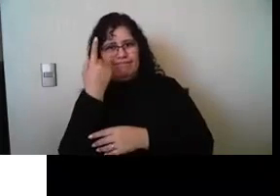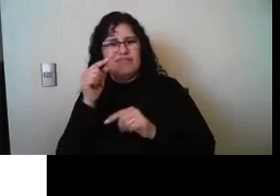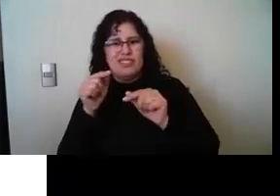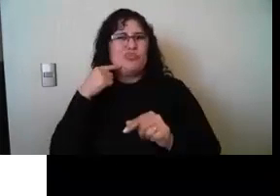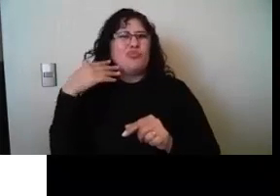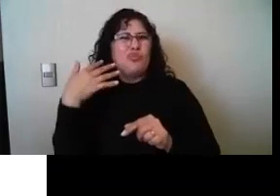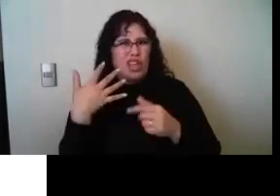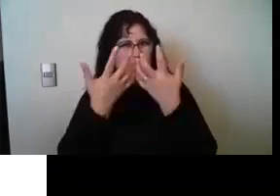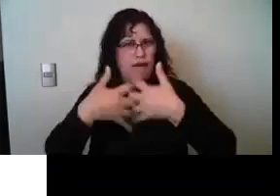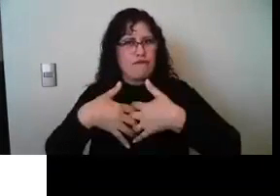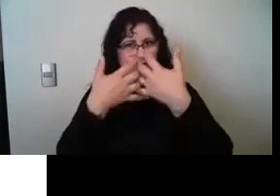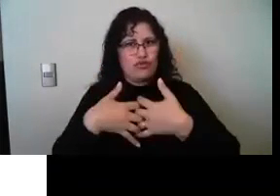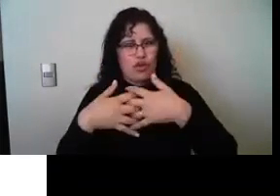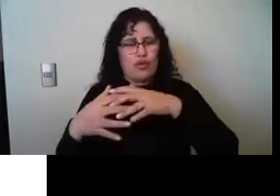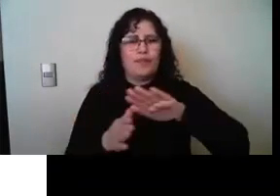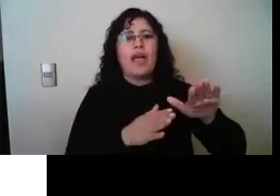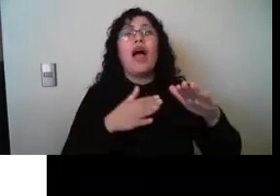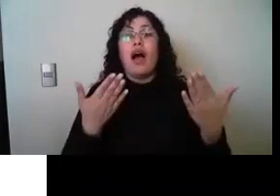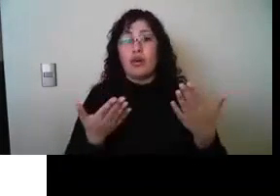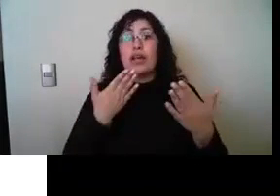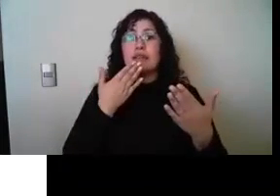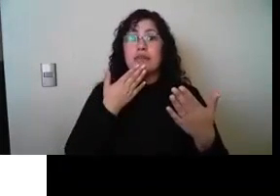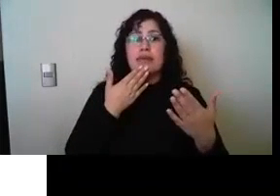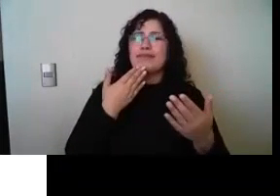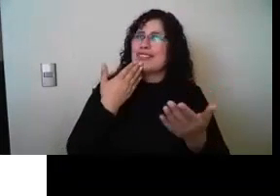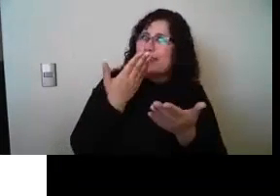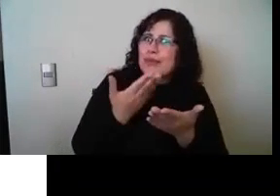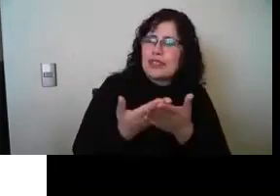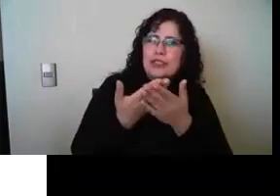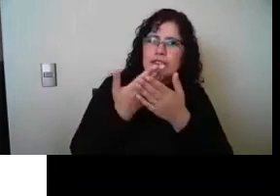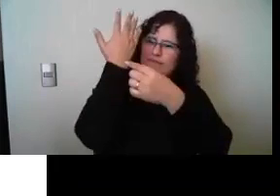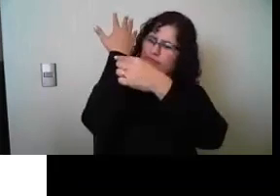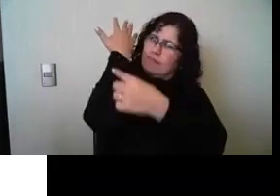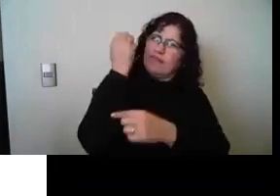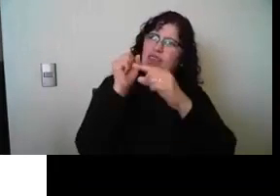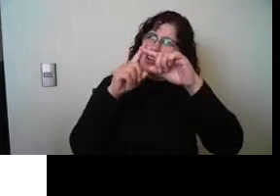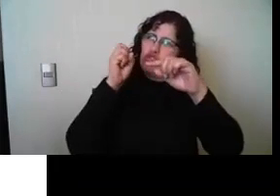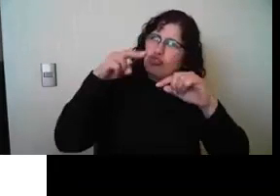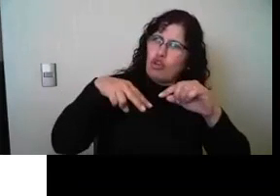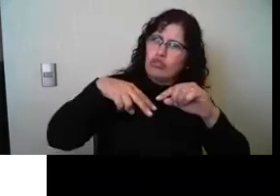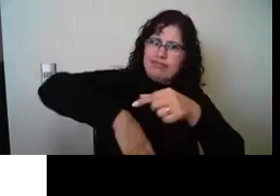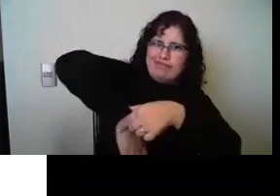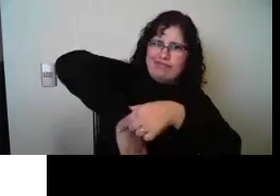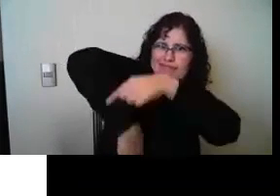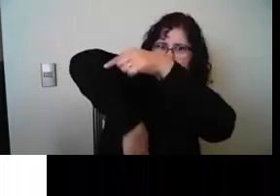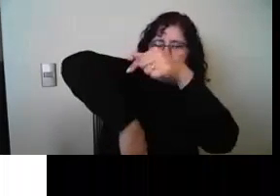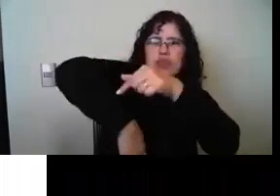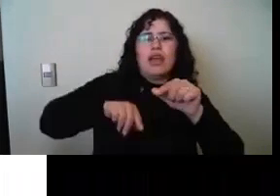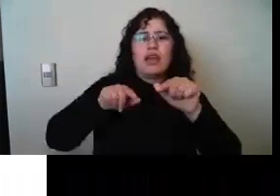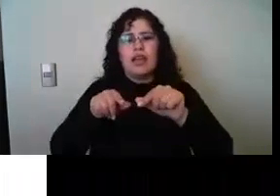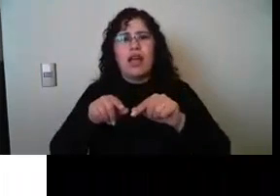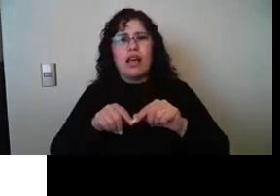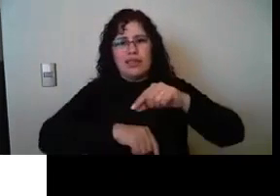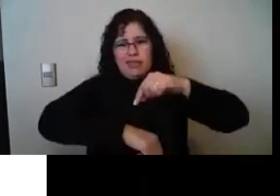Luego, el axón, cuando atraviesa la lámina cribosa, va a llevar la información a